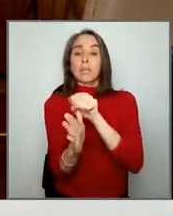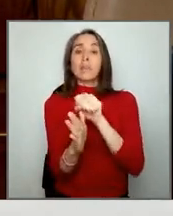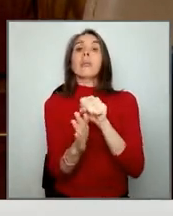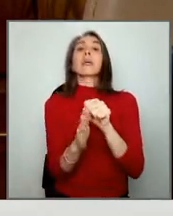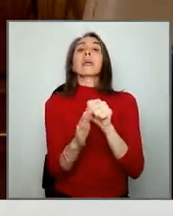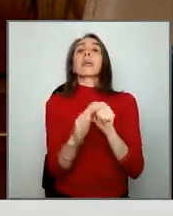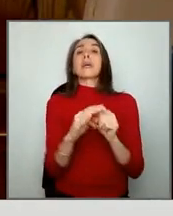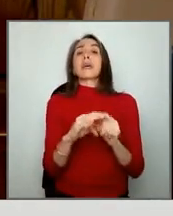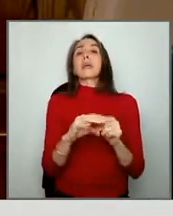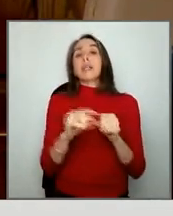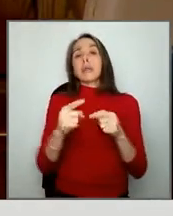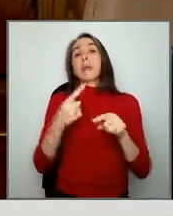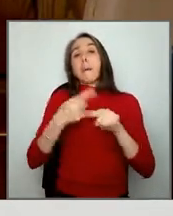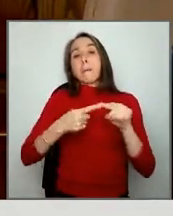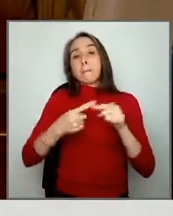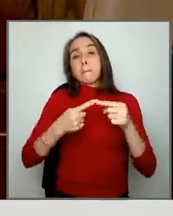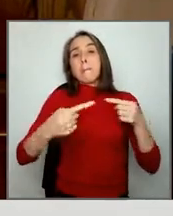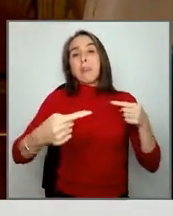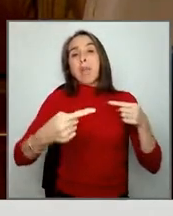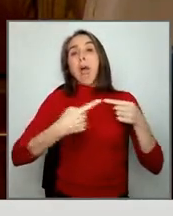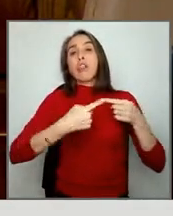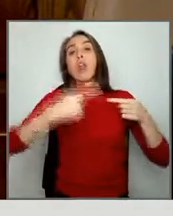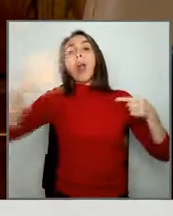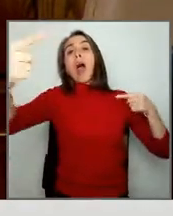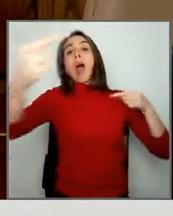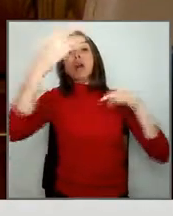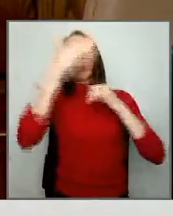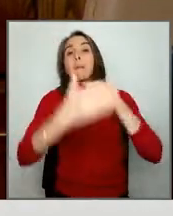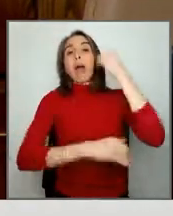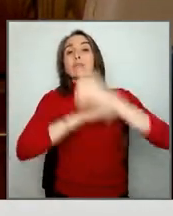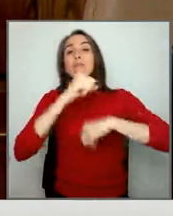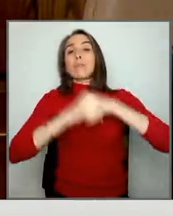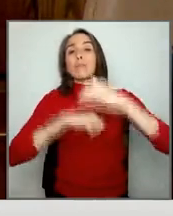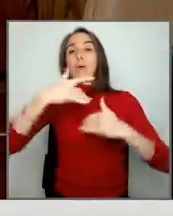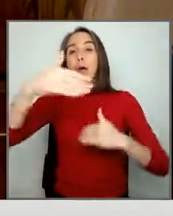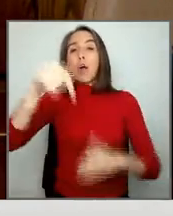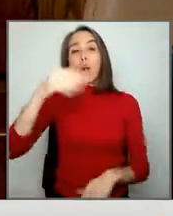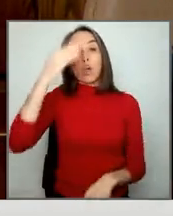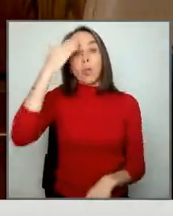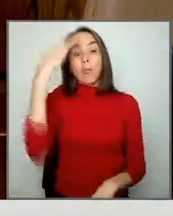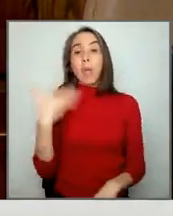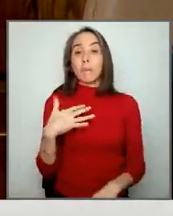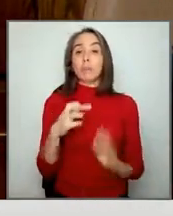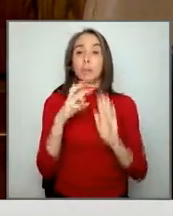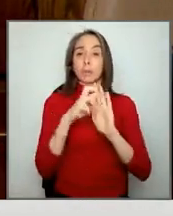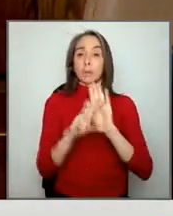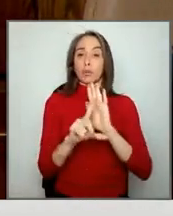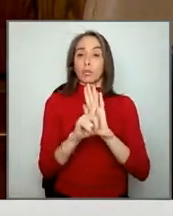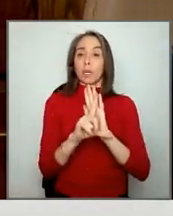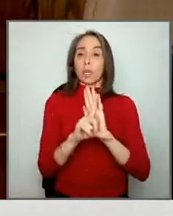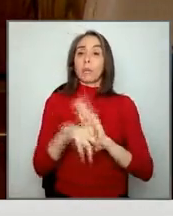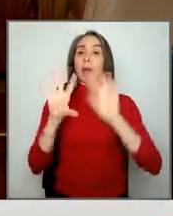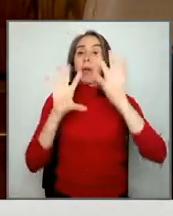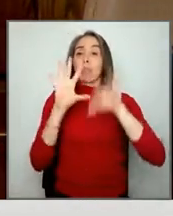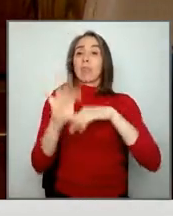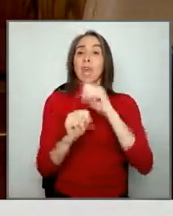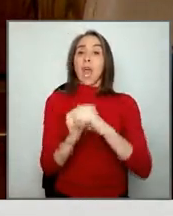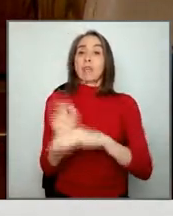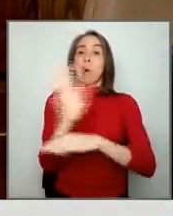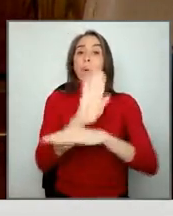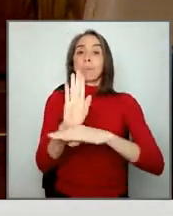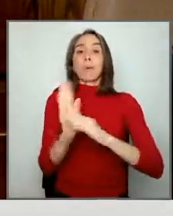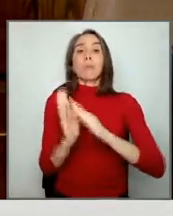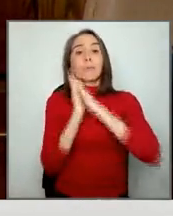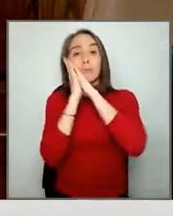Creo que es un día importante es un día donde este proyecto Lleva más de una década parado lo sacamos adelante